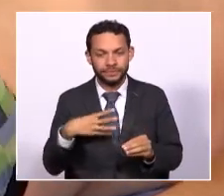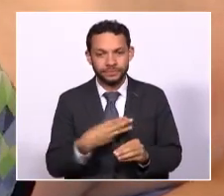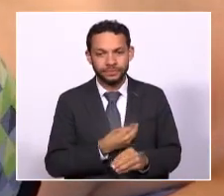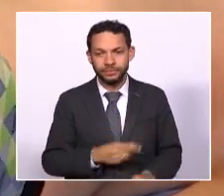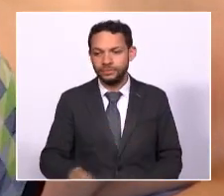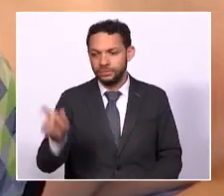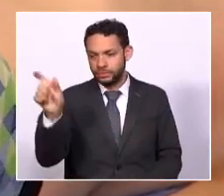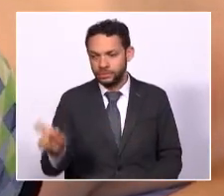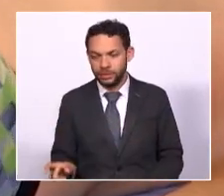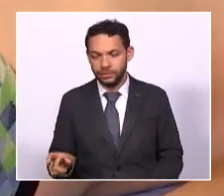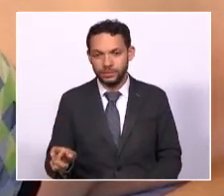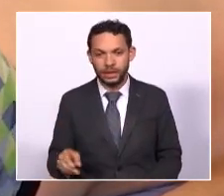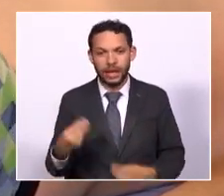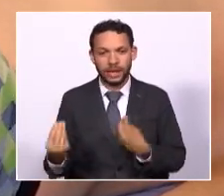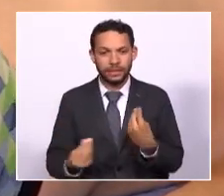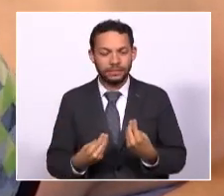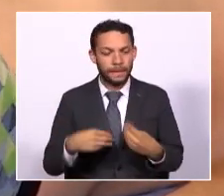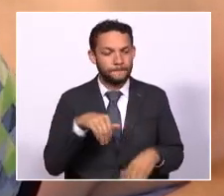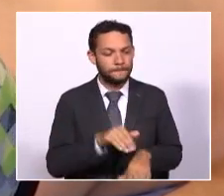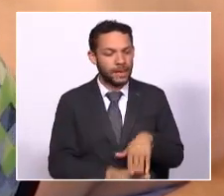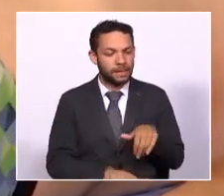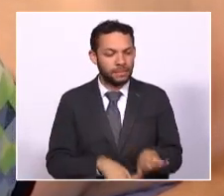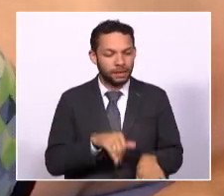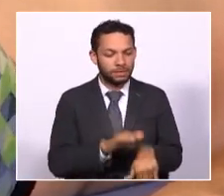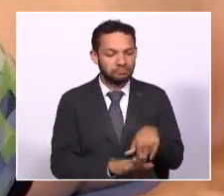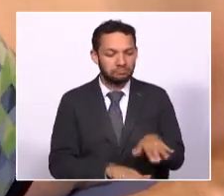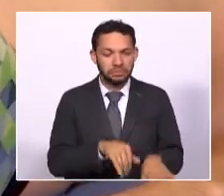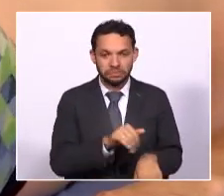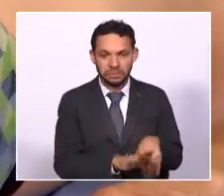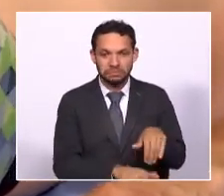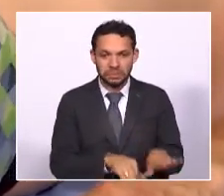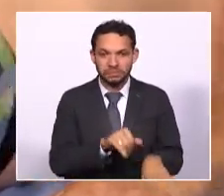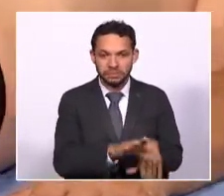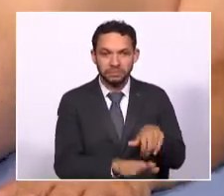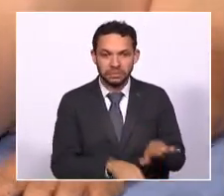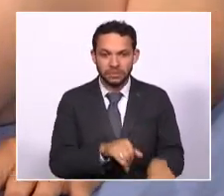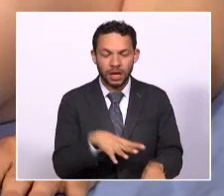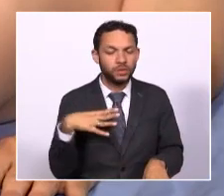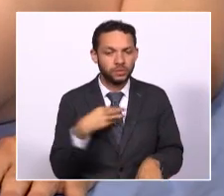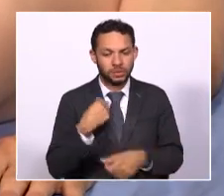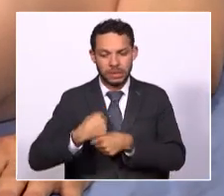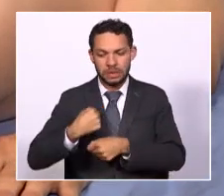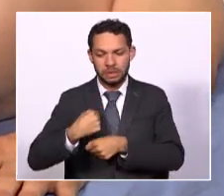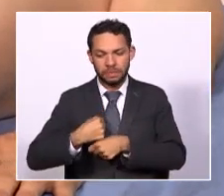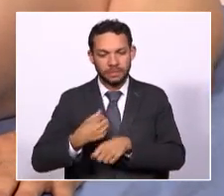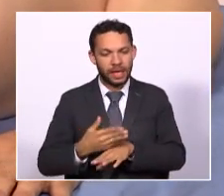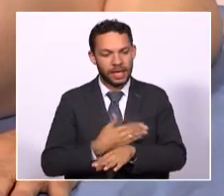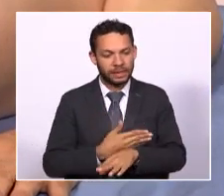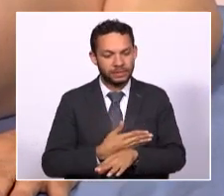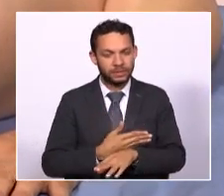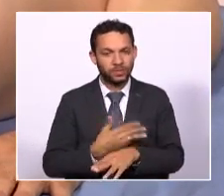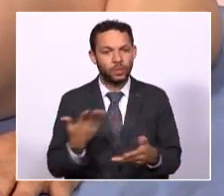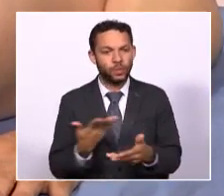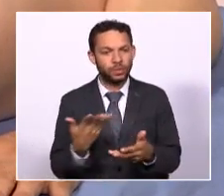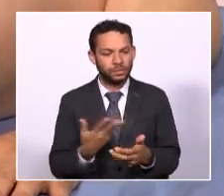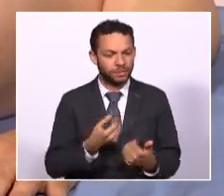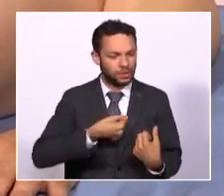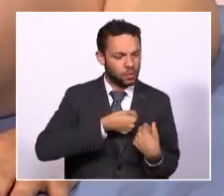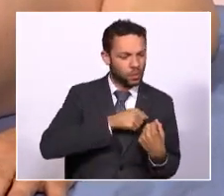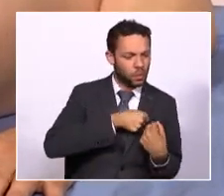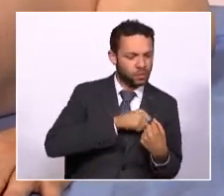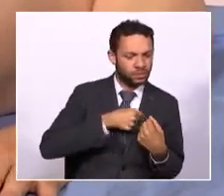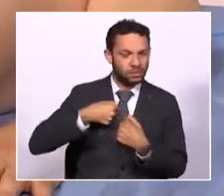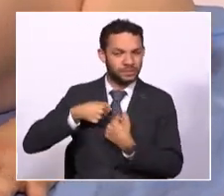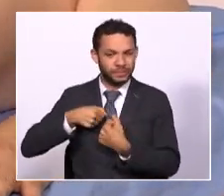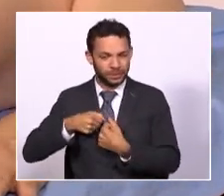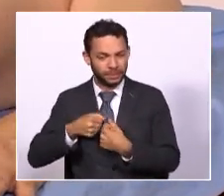boca arriba, las plantas de los pies firmes bajo la plataforma en la que estemos trabajando, miramos el nivel de las rodillas. Ahí podemos ver que las